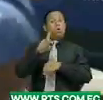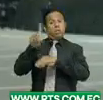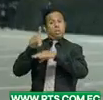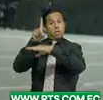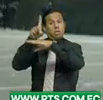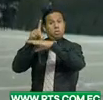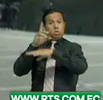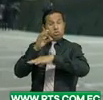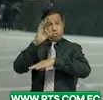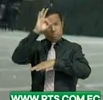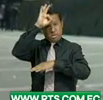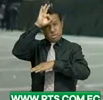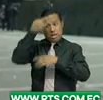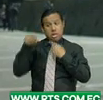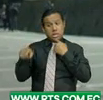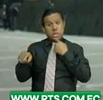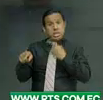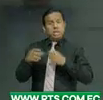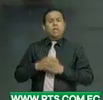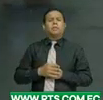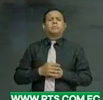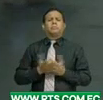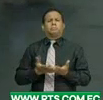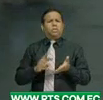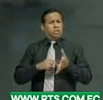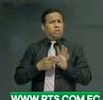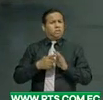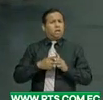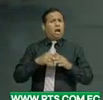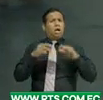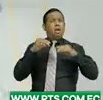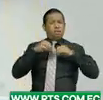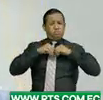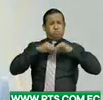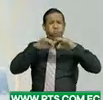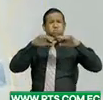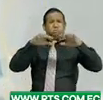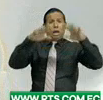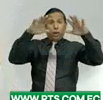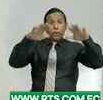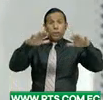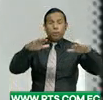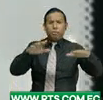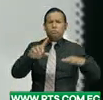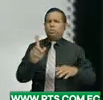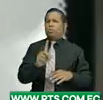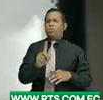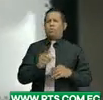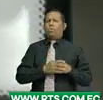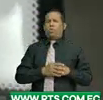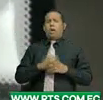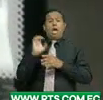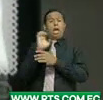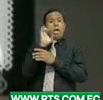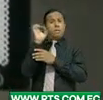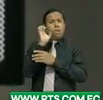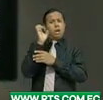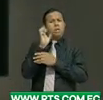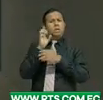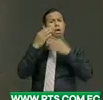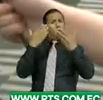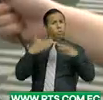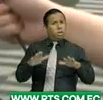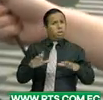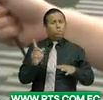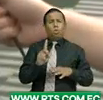este hospital, no significa que la curva de contagios esté descendiendo en Quito y con ello la emergencia sanitaria esté